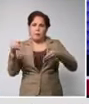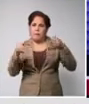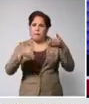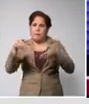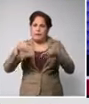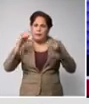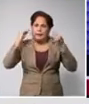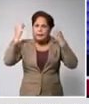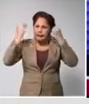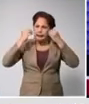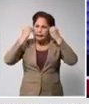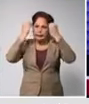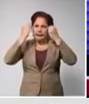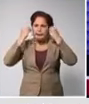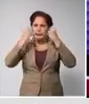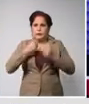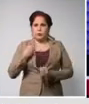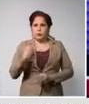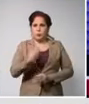este análisis,